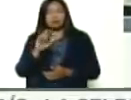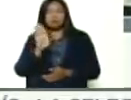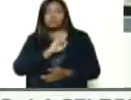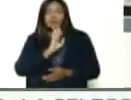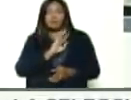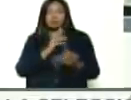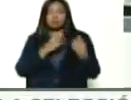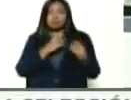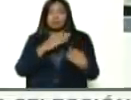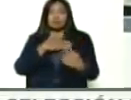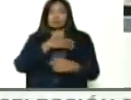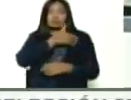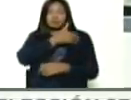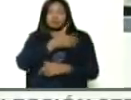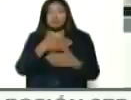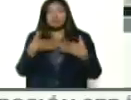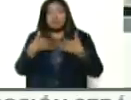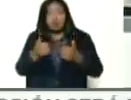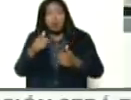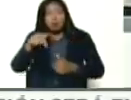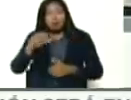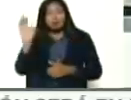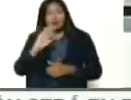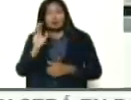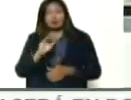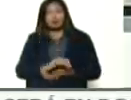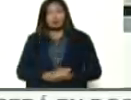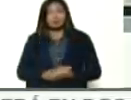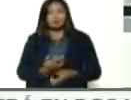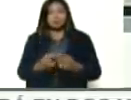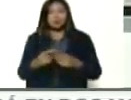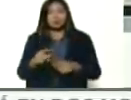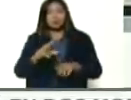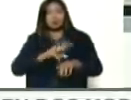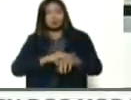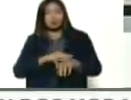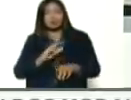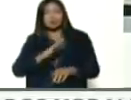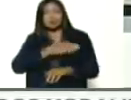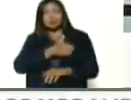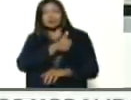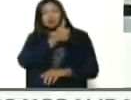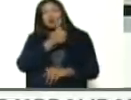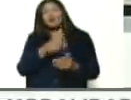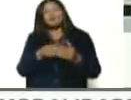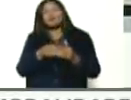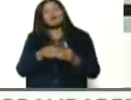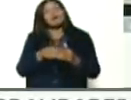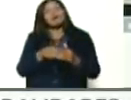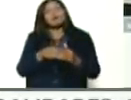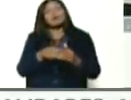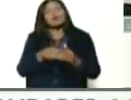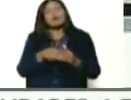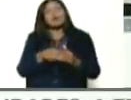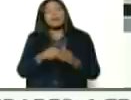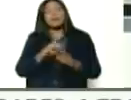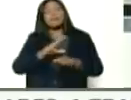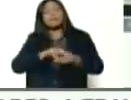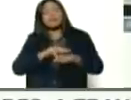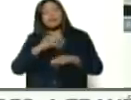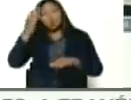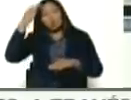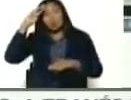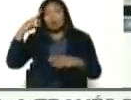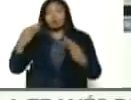caracas está la doctora gloria contreras directora de barrio adentro salud entre